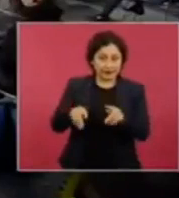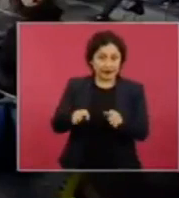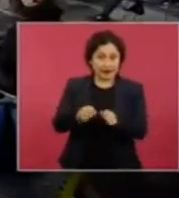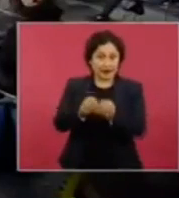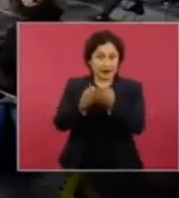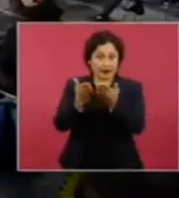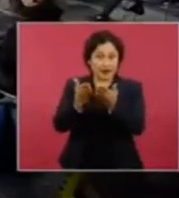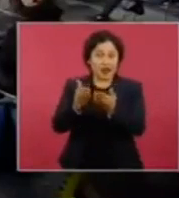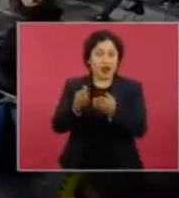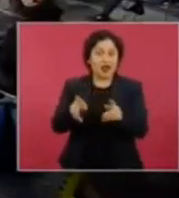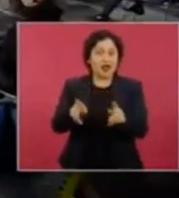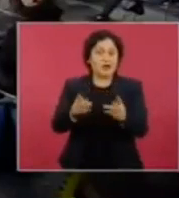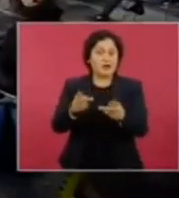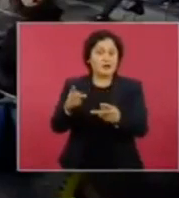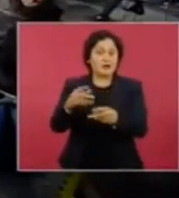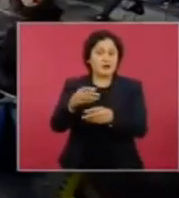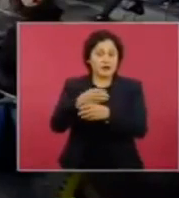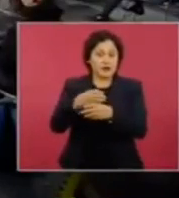Estaba